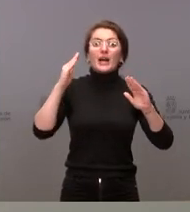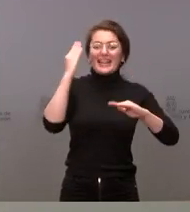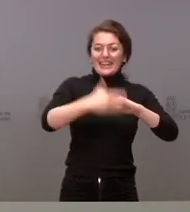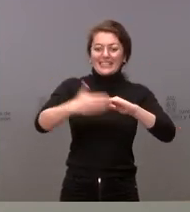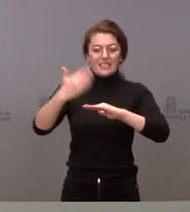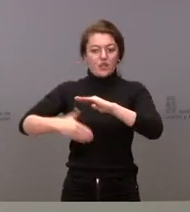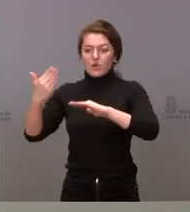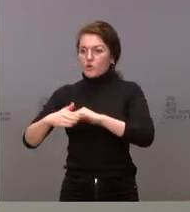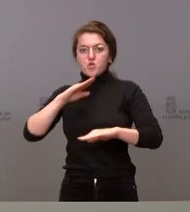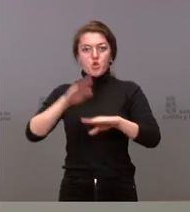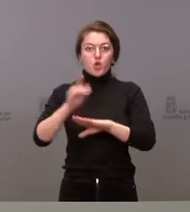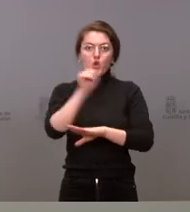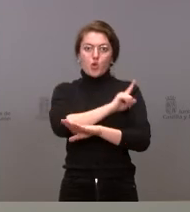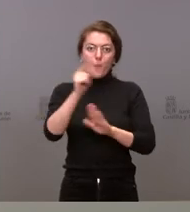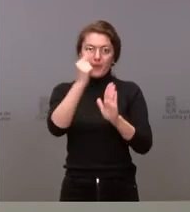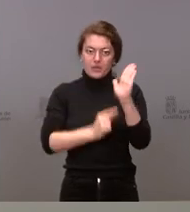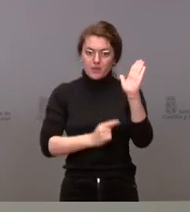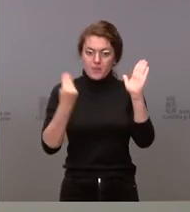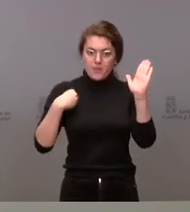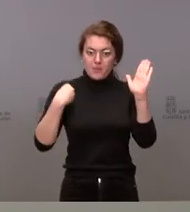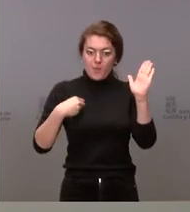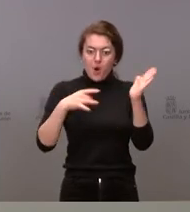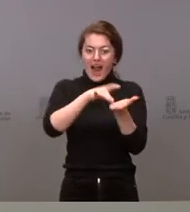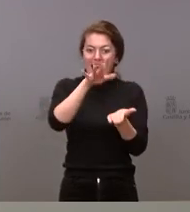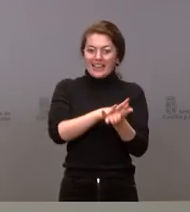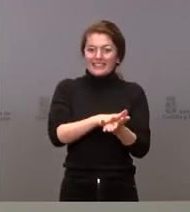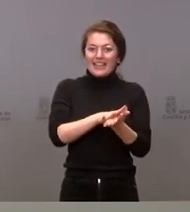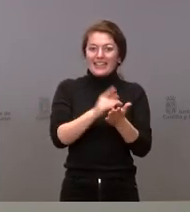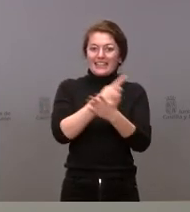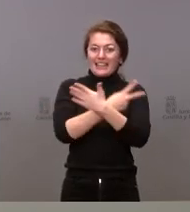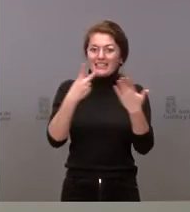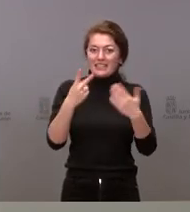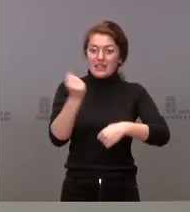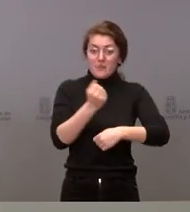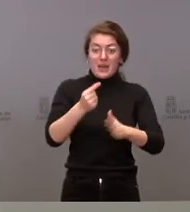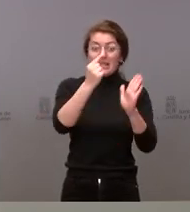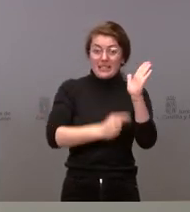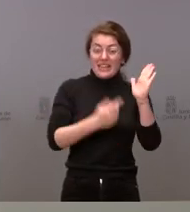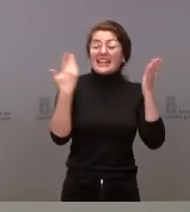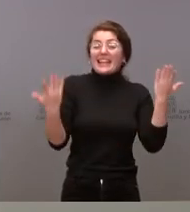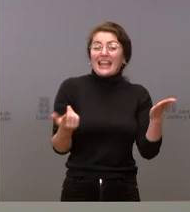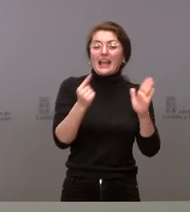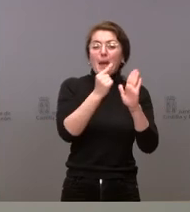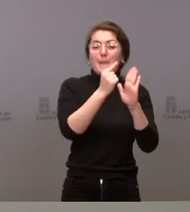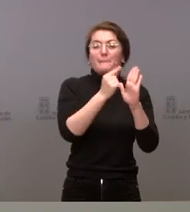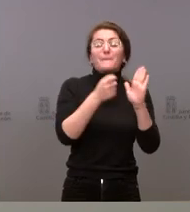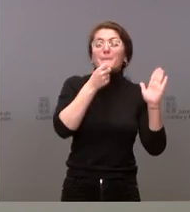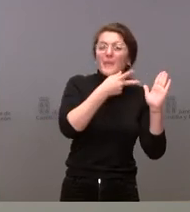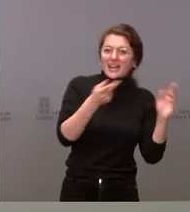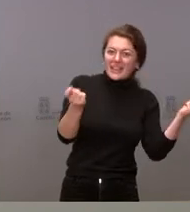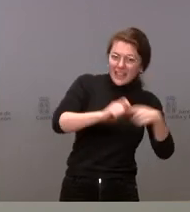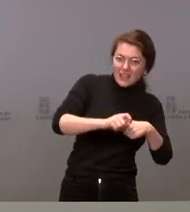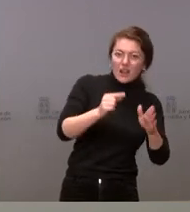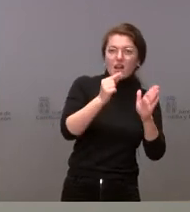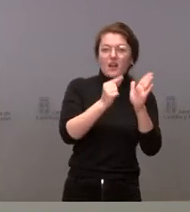acta del día 17 de diciembre que eran el aforamiento de nuevos bares en cierre nocturno y creo que era el consumo el consumo sentado